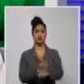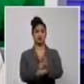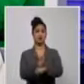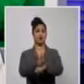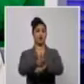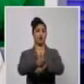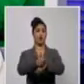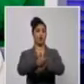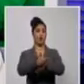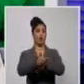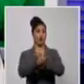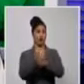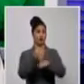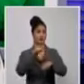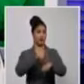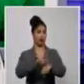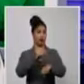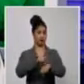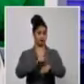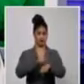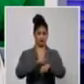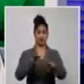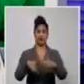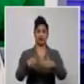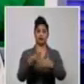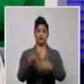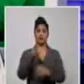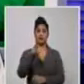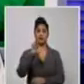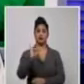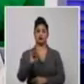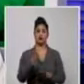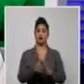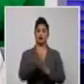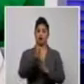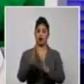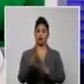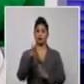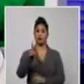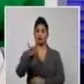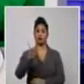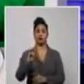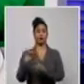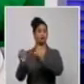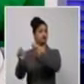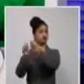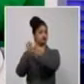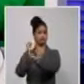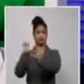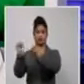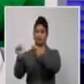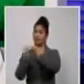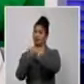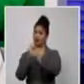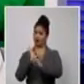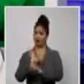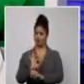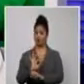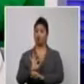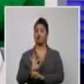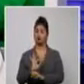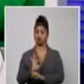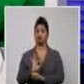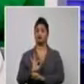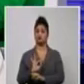tuvo desde el día 27 hasta el 29 un empeoramiento progresivo de su cuadro clínico, caracterizado